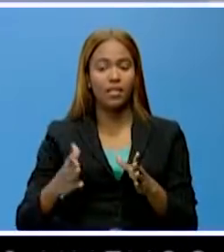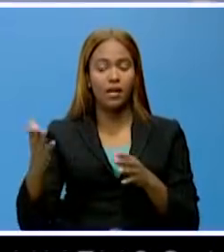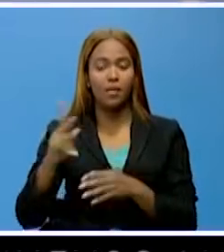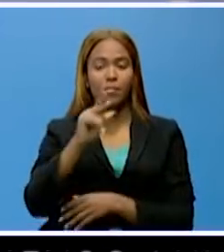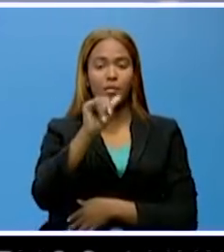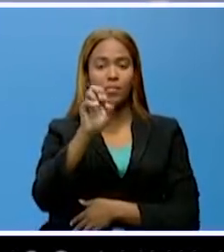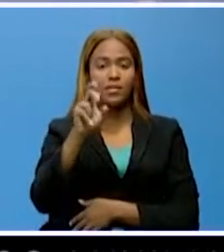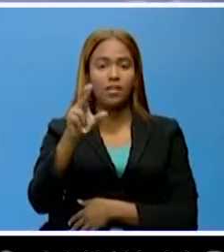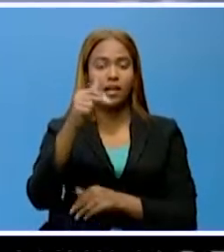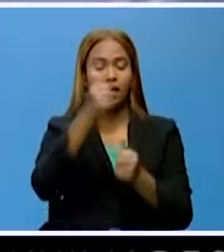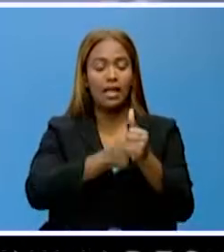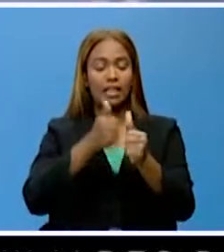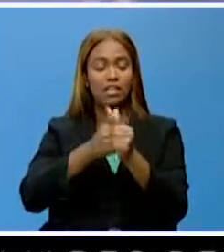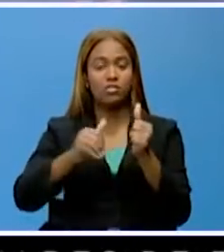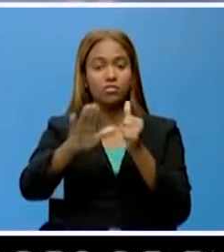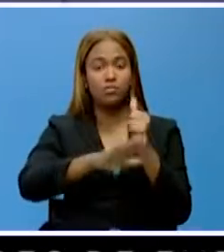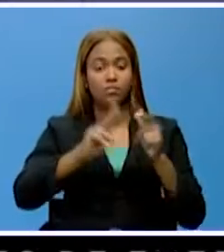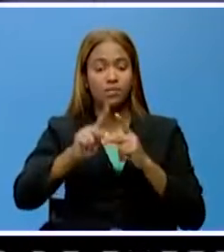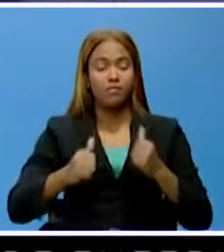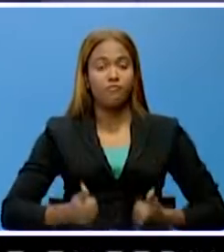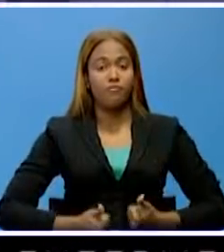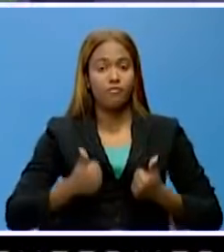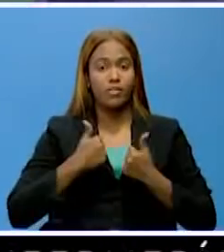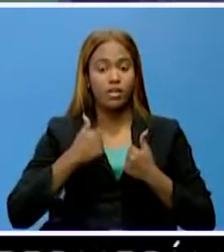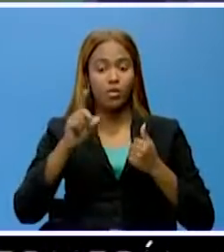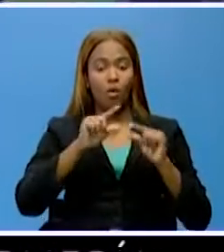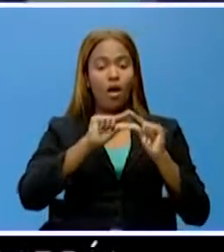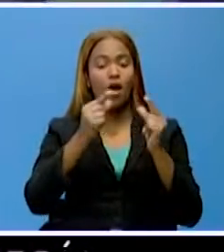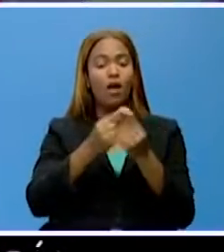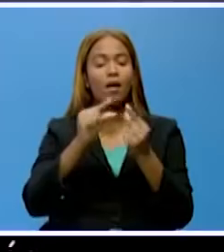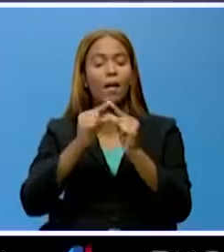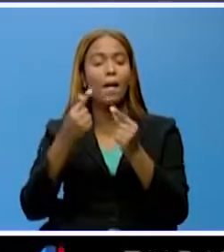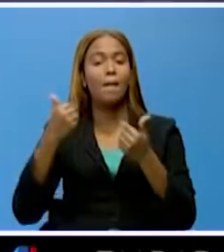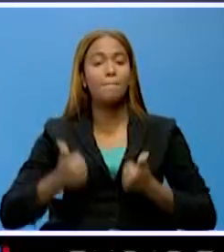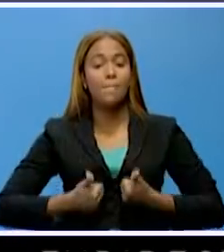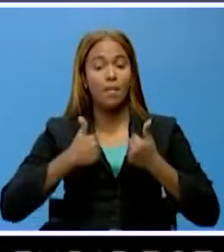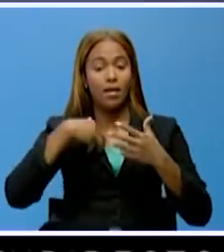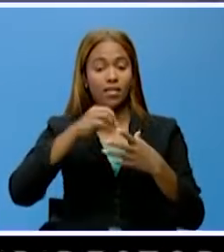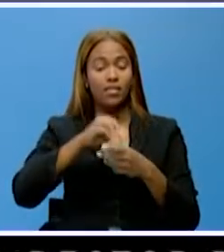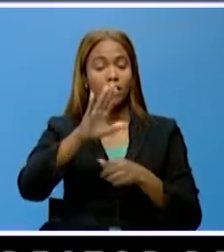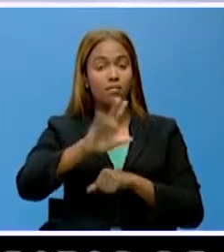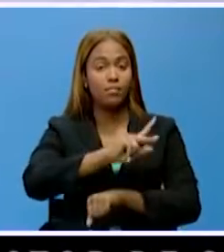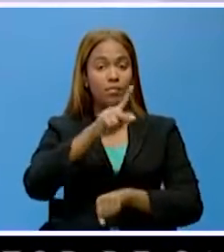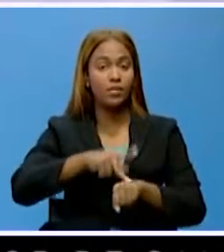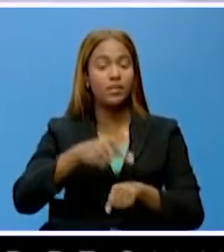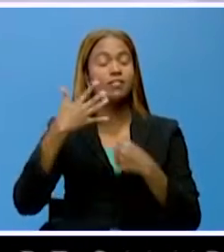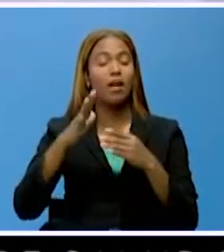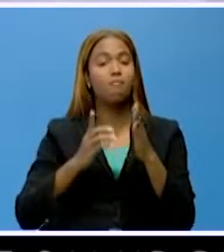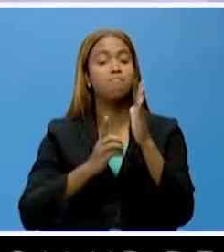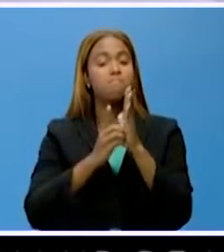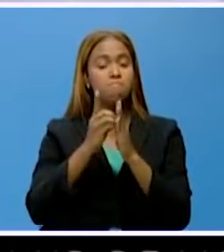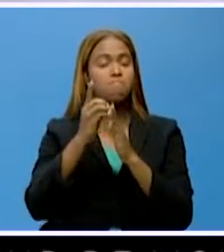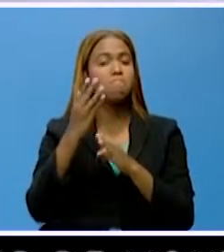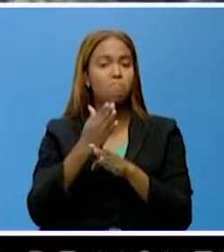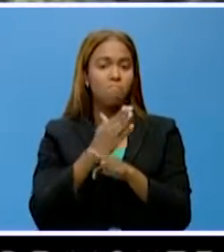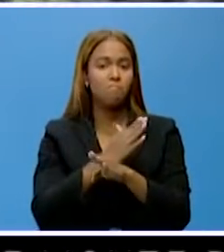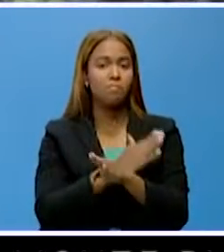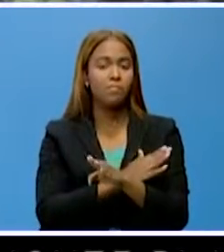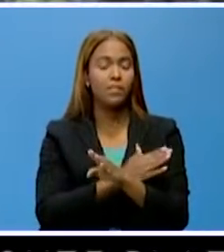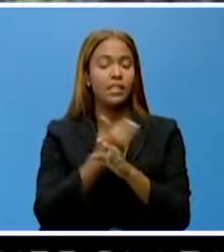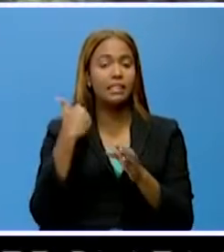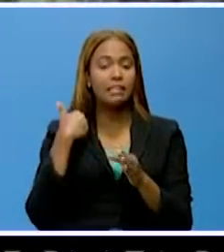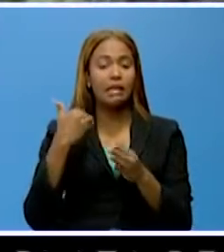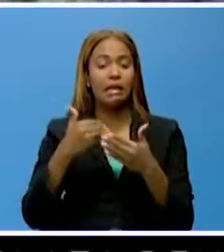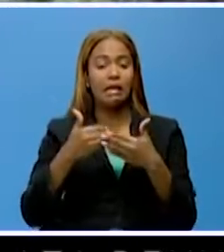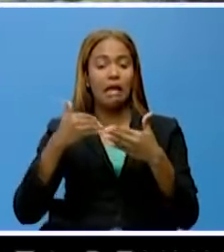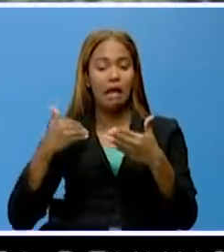FOMISAR, cada uno de sus municipios y distritos municipales de esa demarcación se han ido desarrollando, marcando